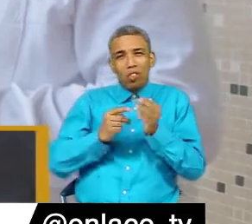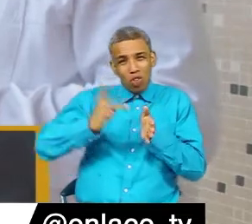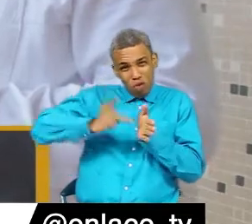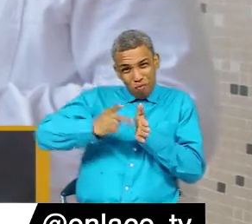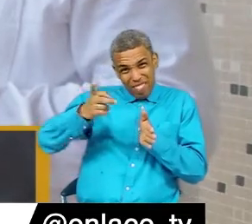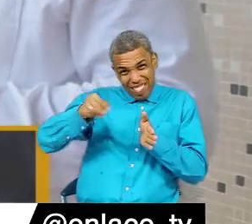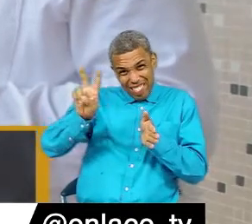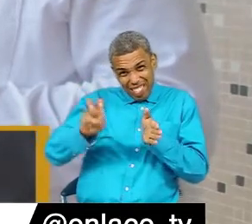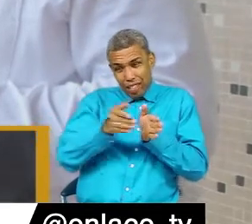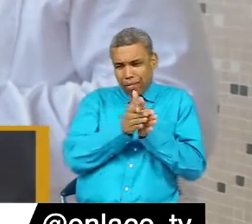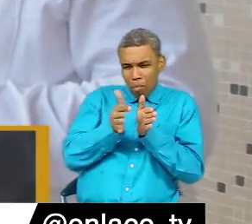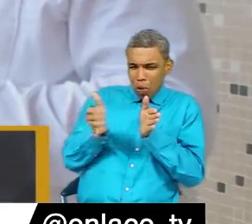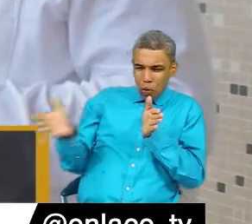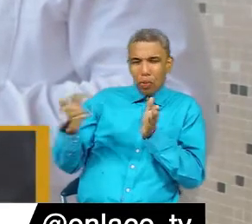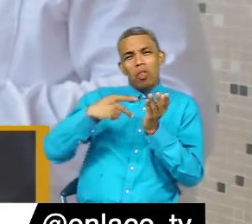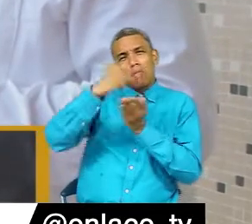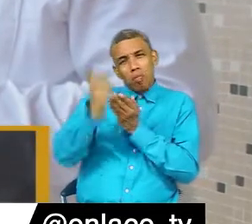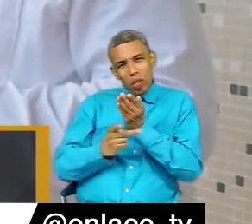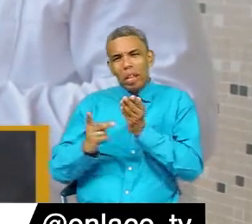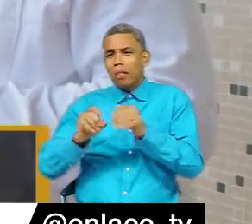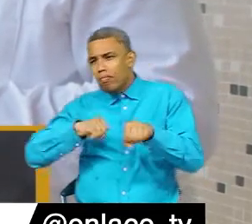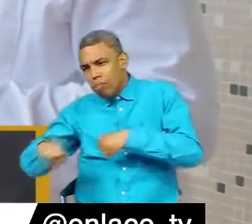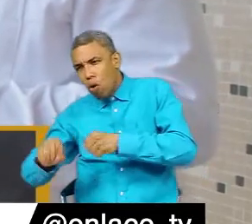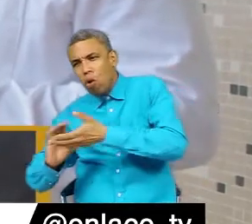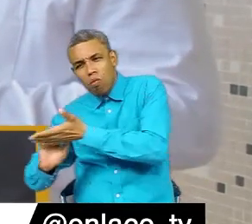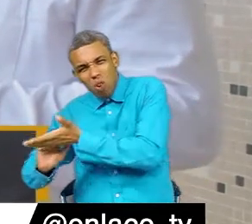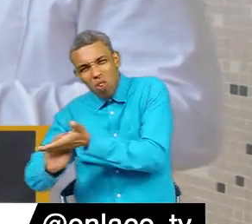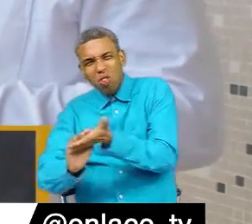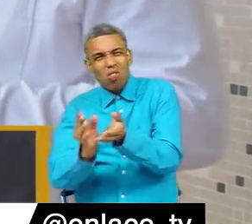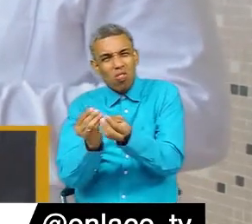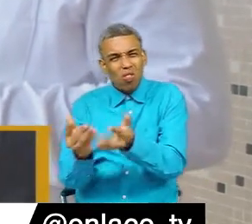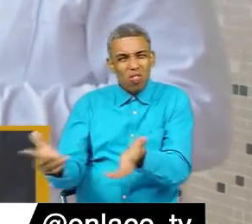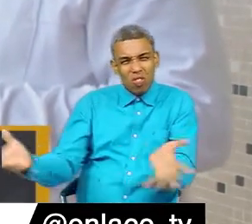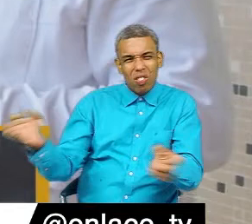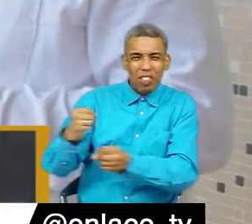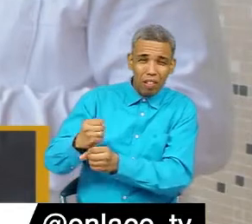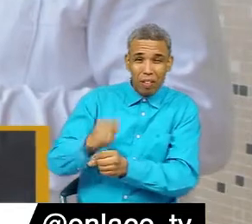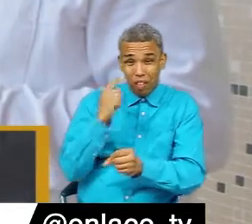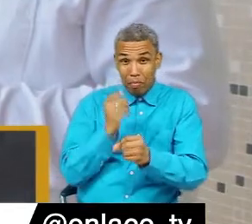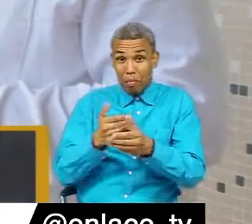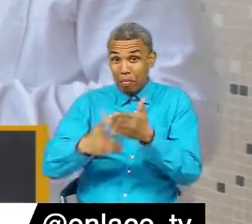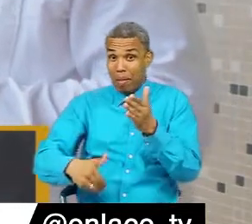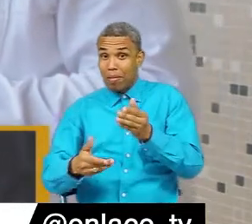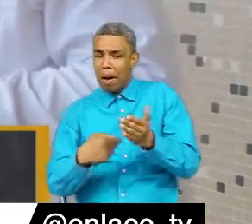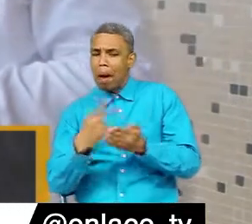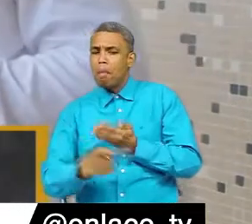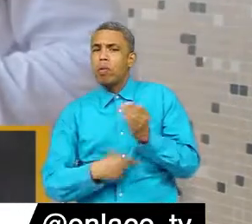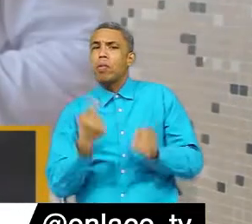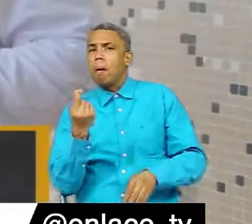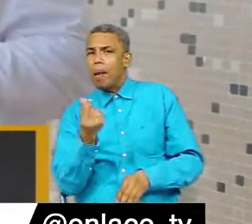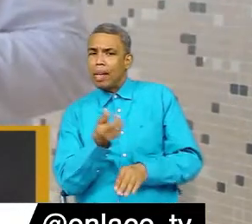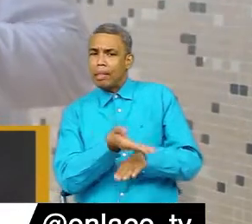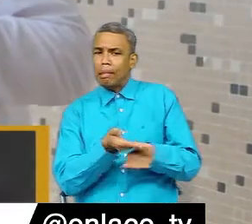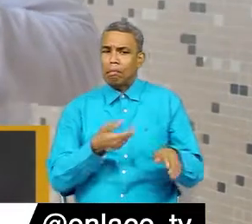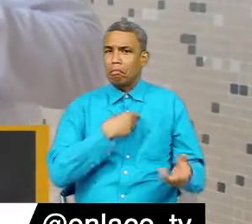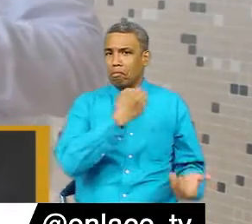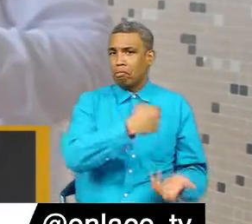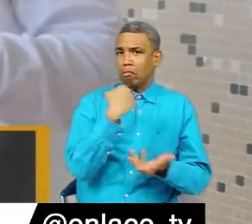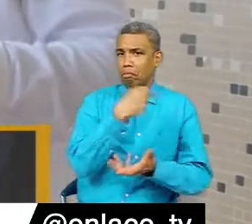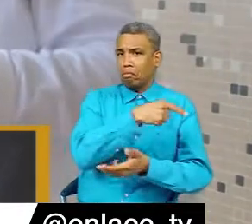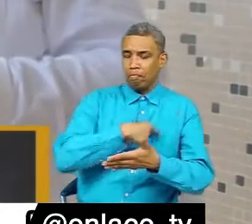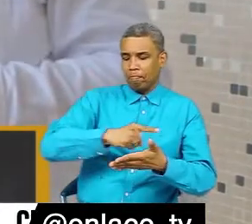tarea muy importante, y esperamos que en medio de la discusión y la controversia podamos salir adelante. Muy bien, ese es